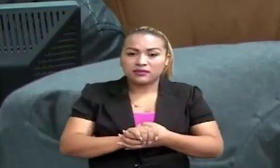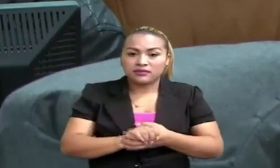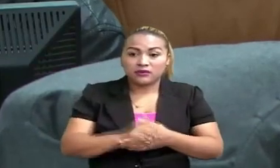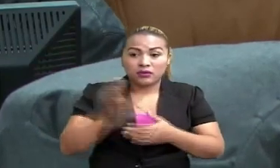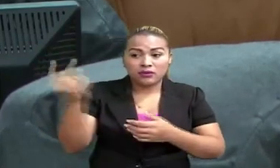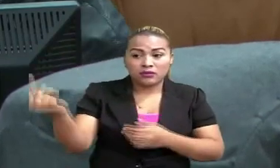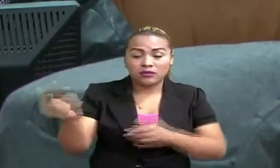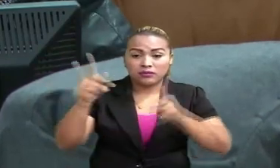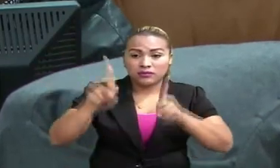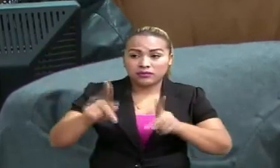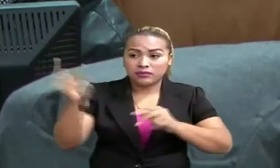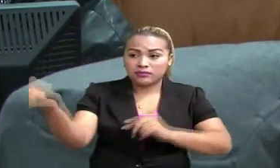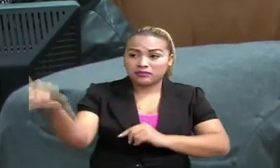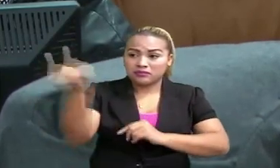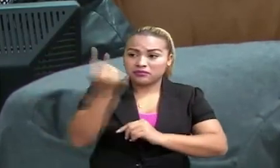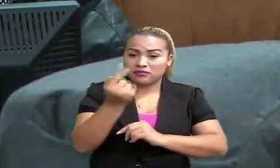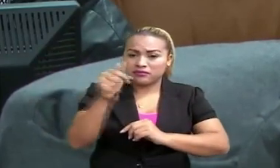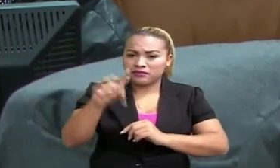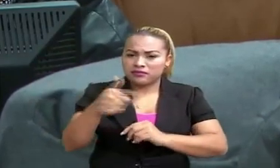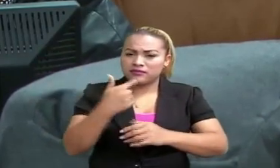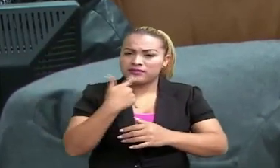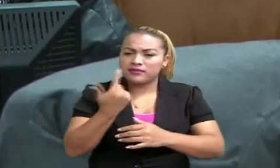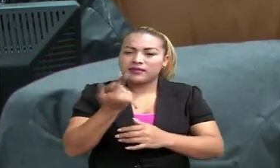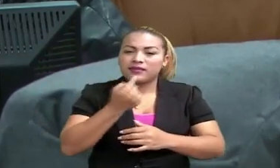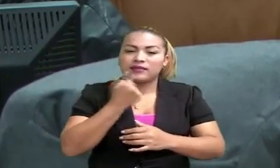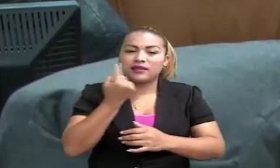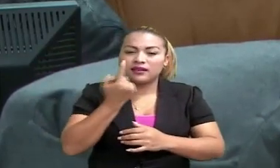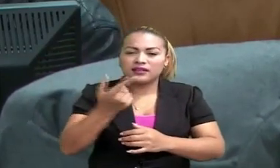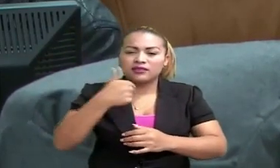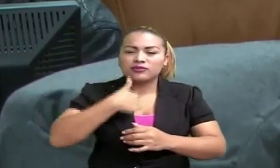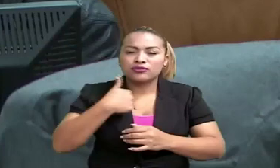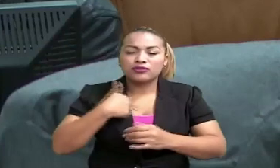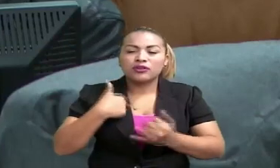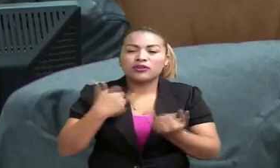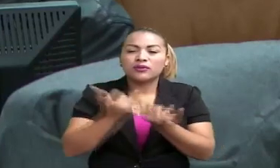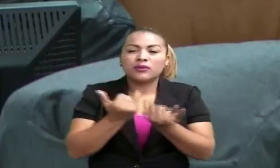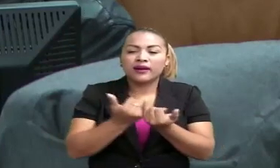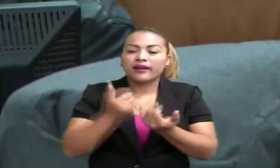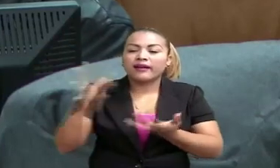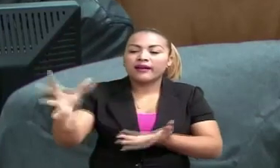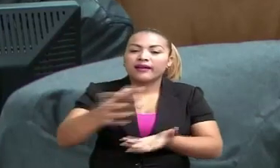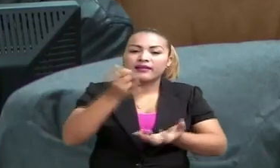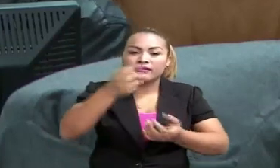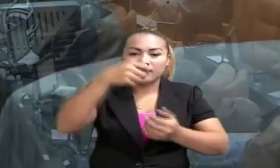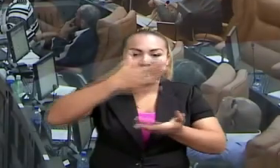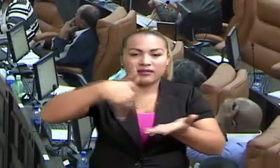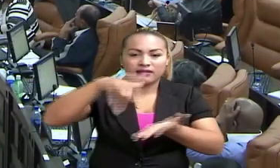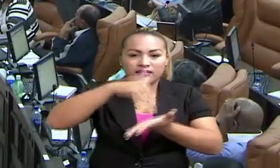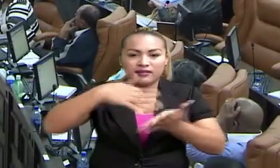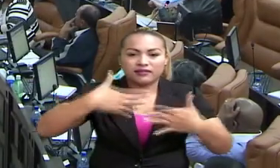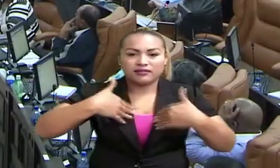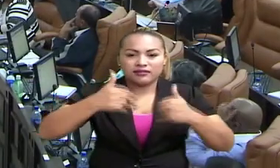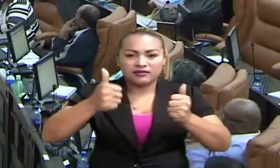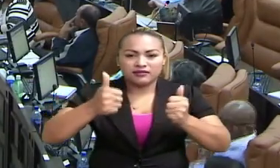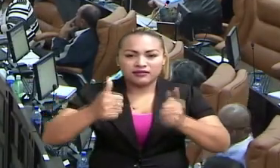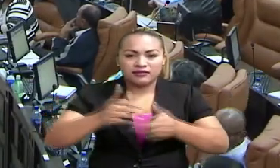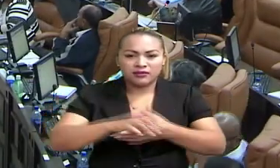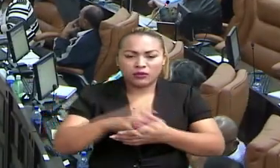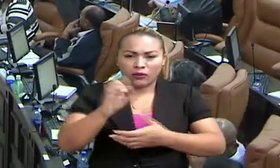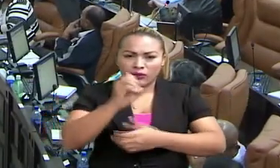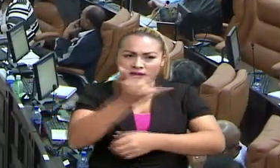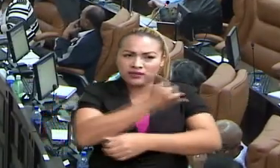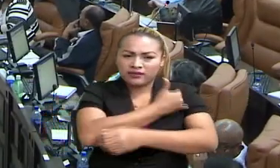decir aquí, ¿a quién le voy a quitar su centro de salud? Díganme, a ver. Díganme, ¿a quién le voy a quitar un hospital? ¿A